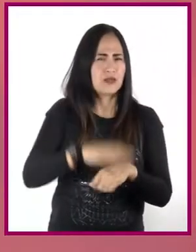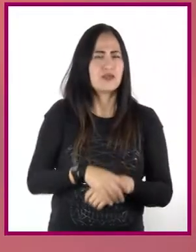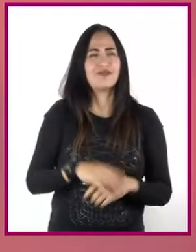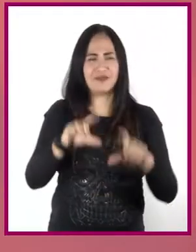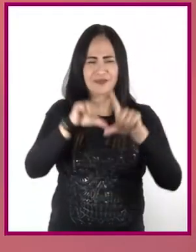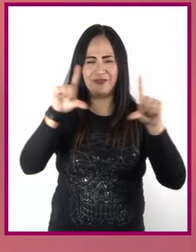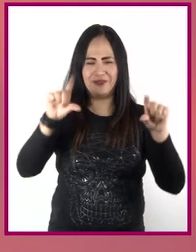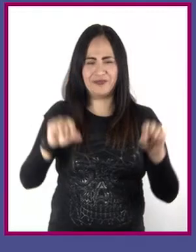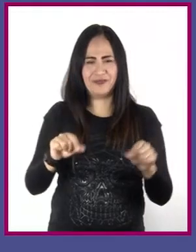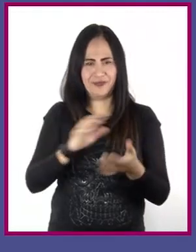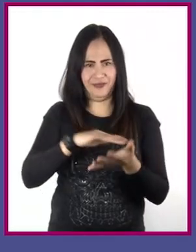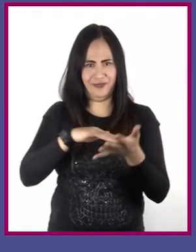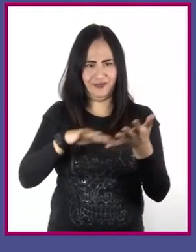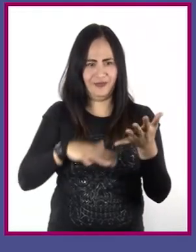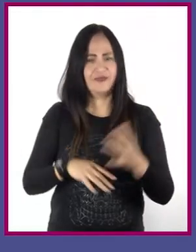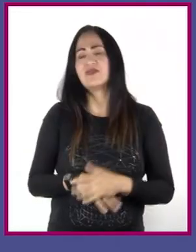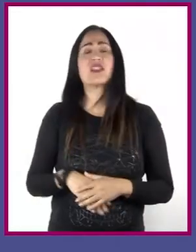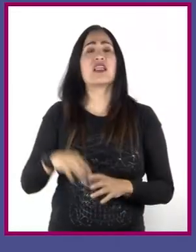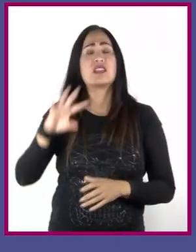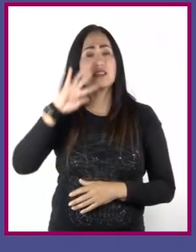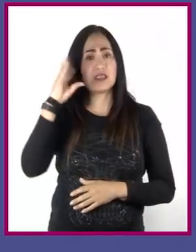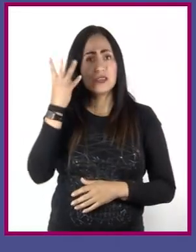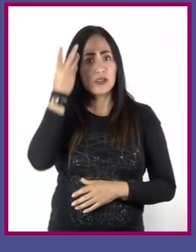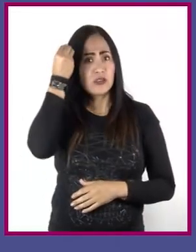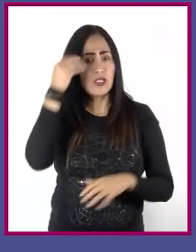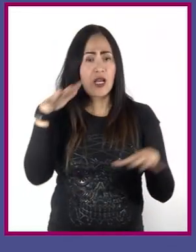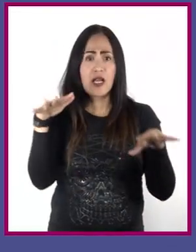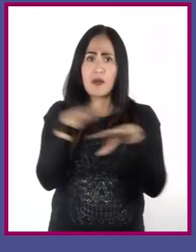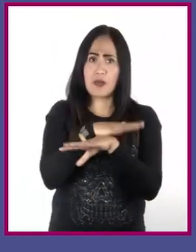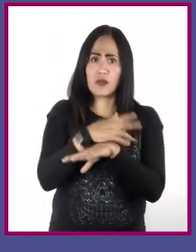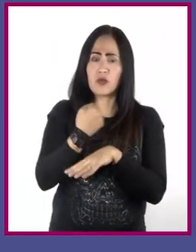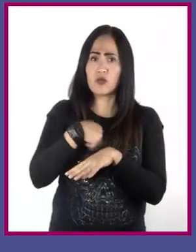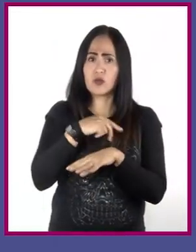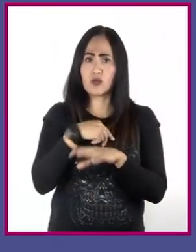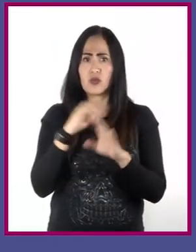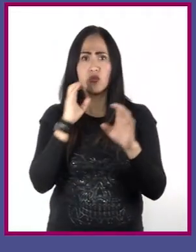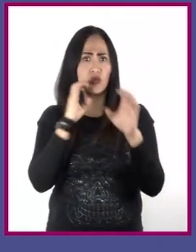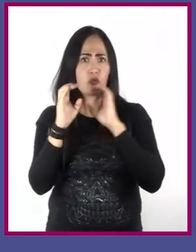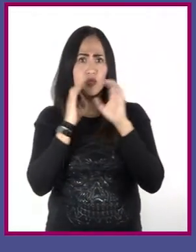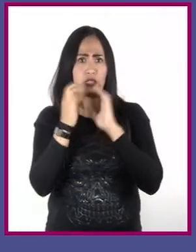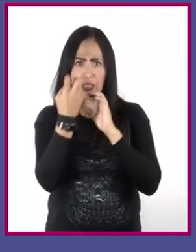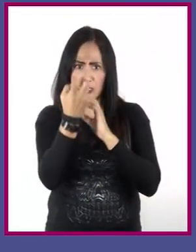fragmento. ¿Está la tecnología cambiando la forma en que nos comunicamos?